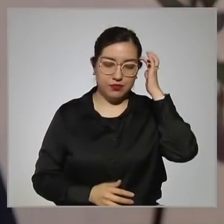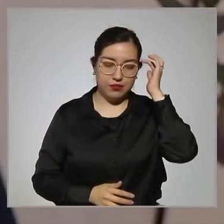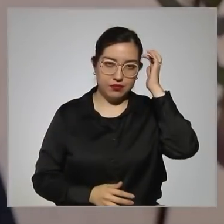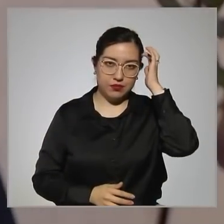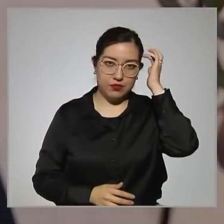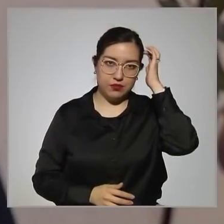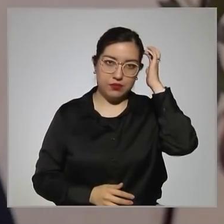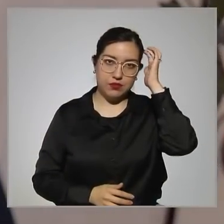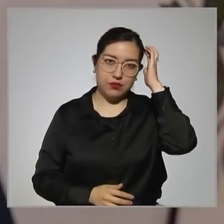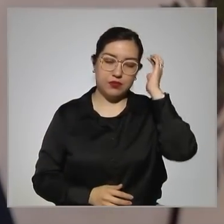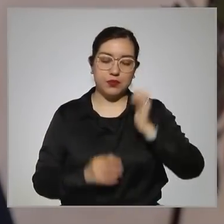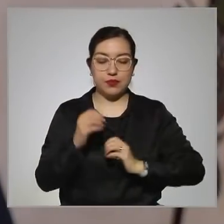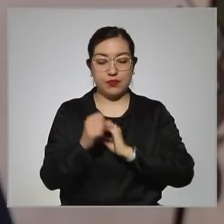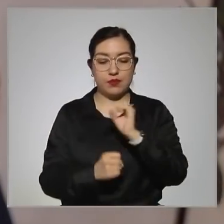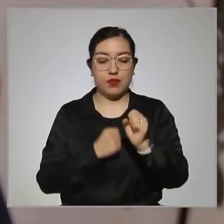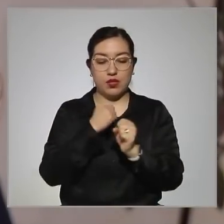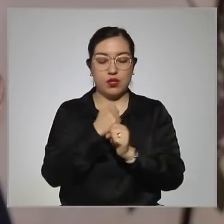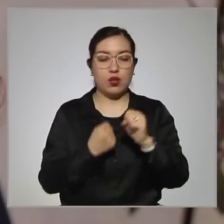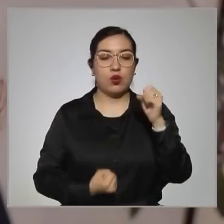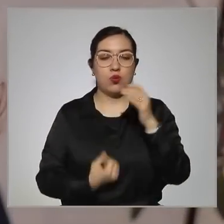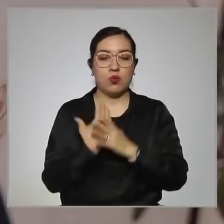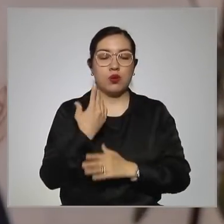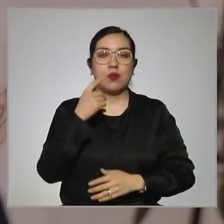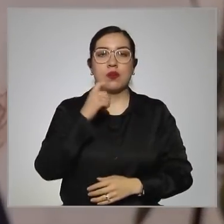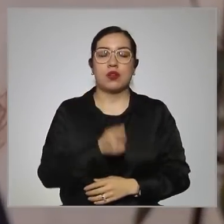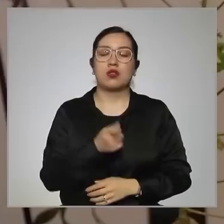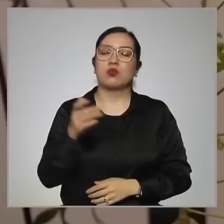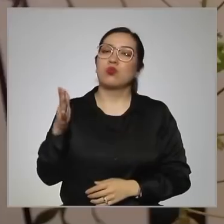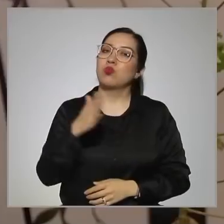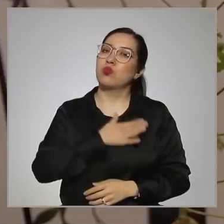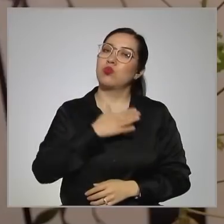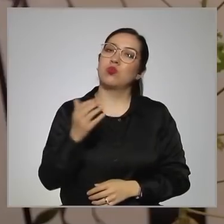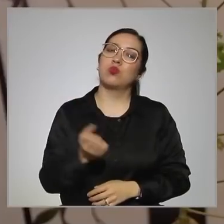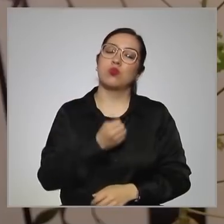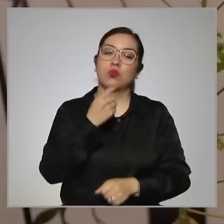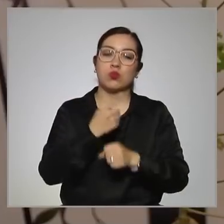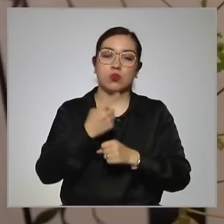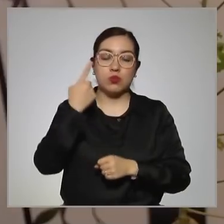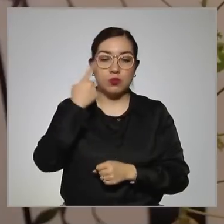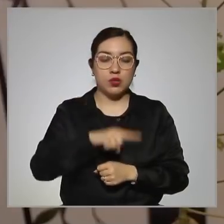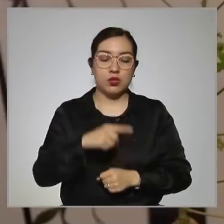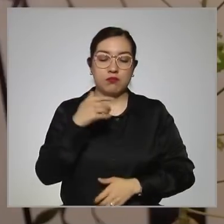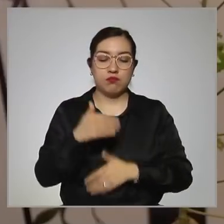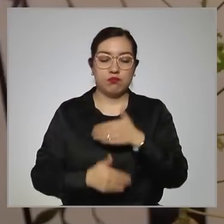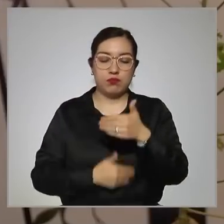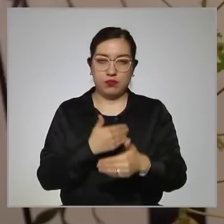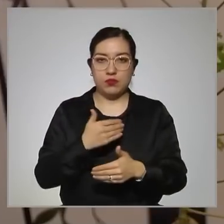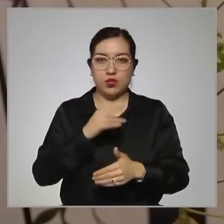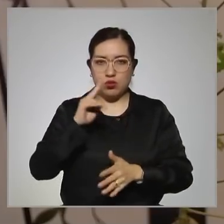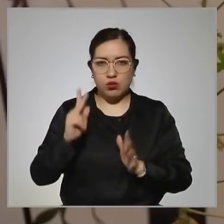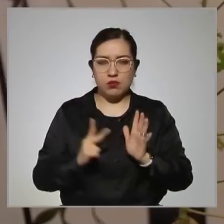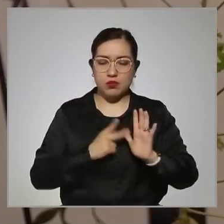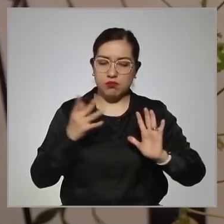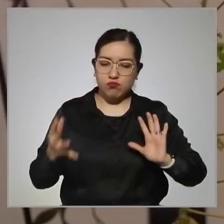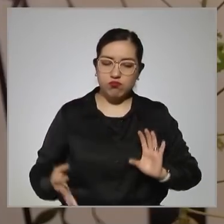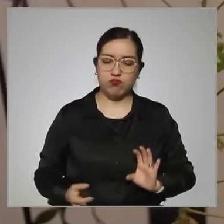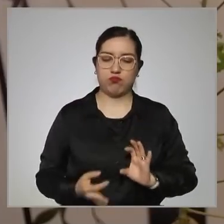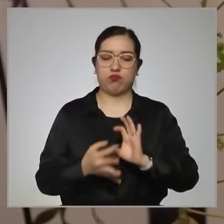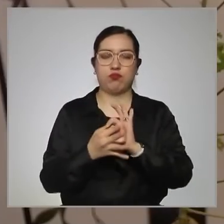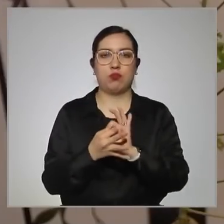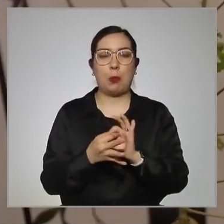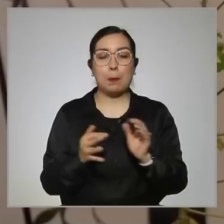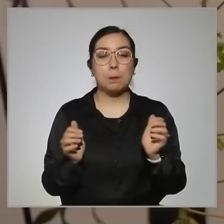El Año Nuevo es una gran oportunidad para poder reconectar y